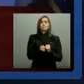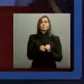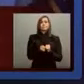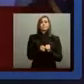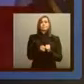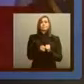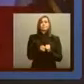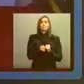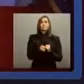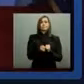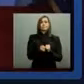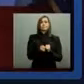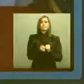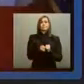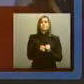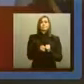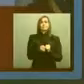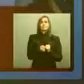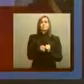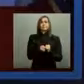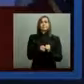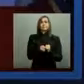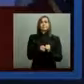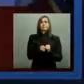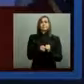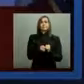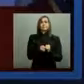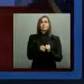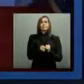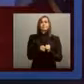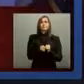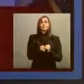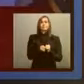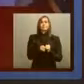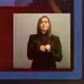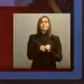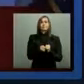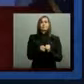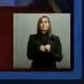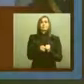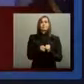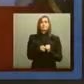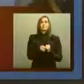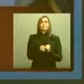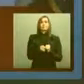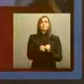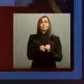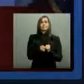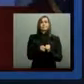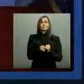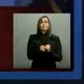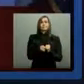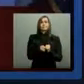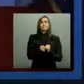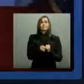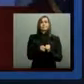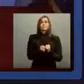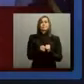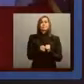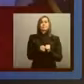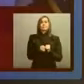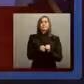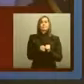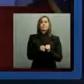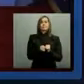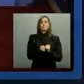el abuso que tiene el poder mafioso empresarial que representa el